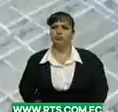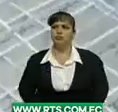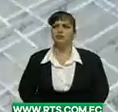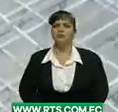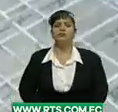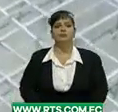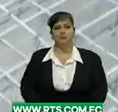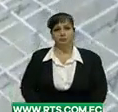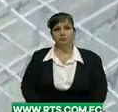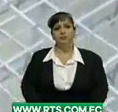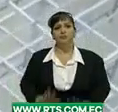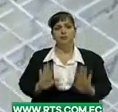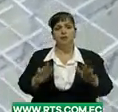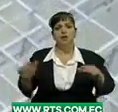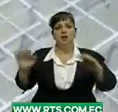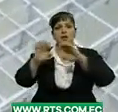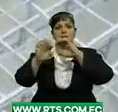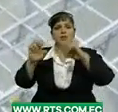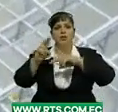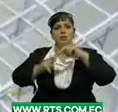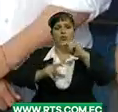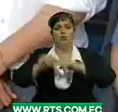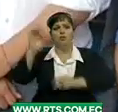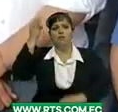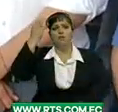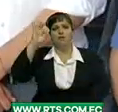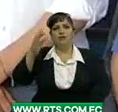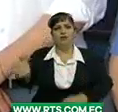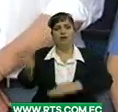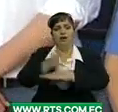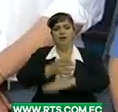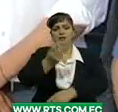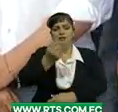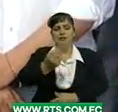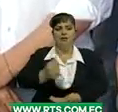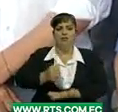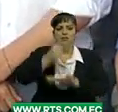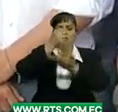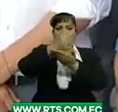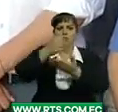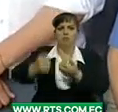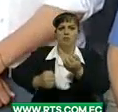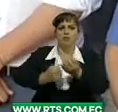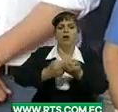francesa a un plazo de 20 años, con 5 de gracia, informó Jorge Escobar.